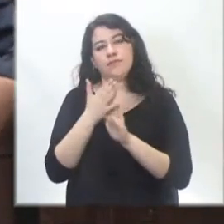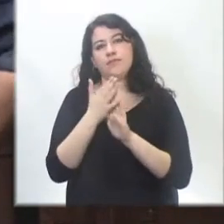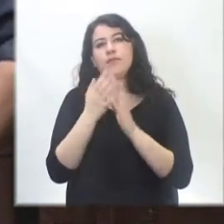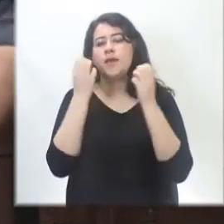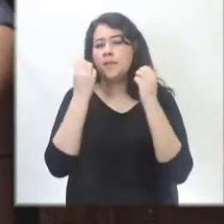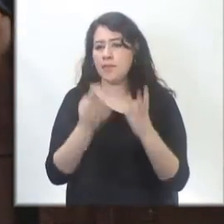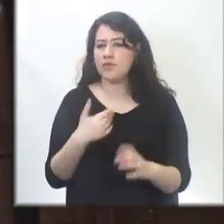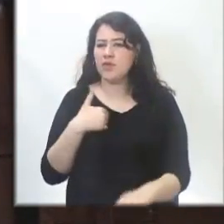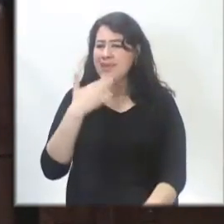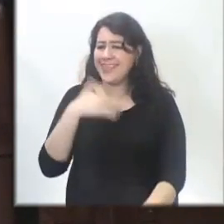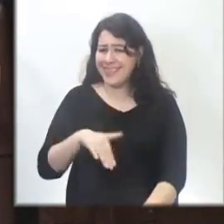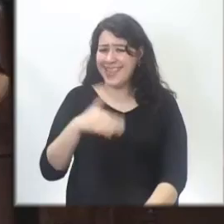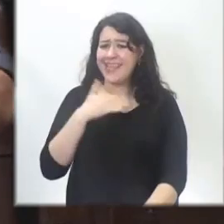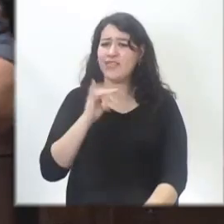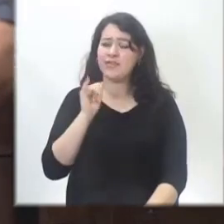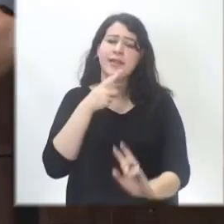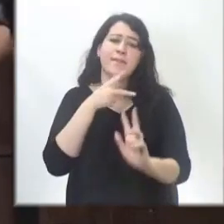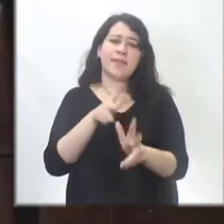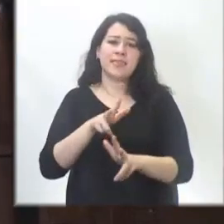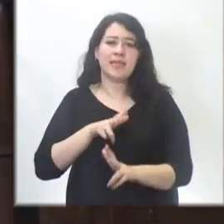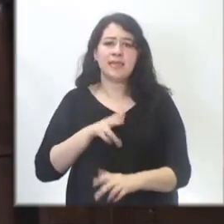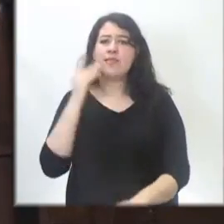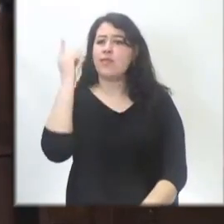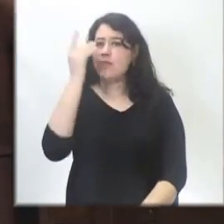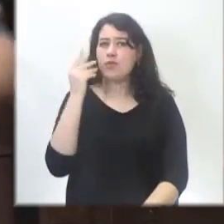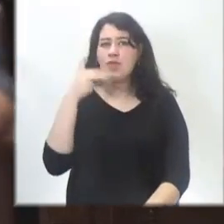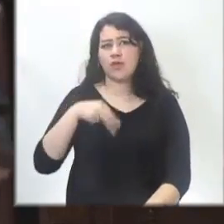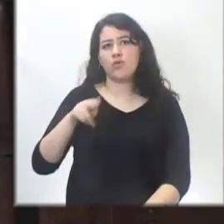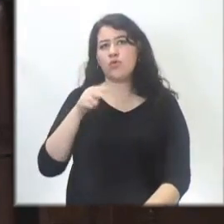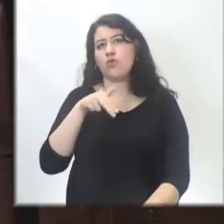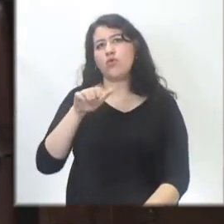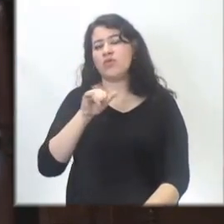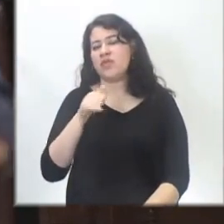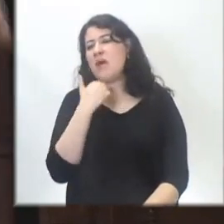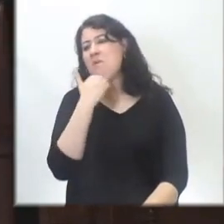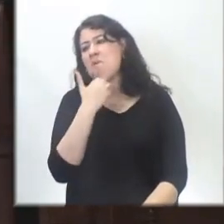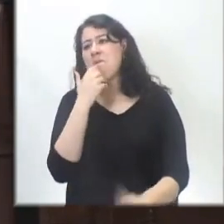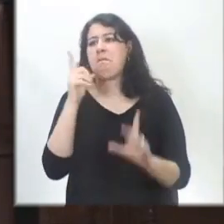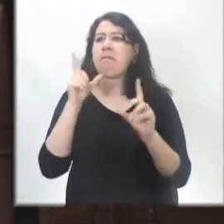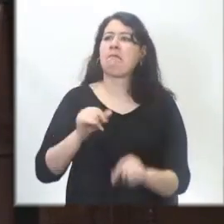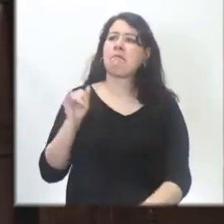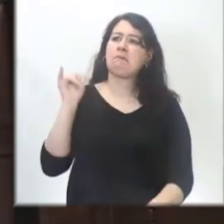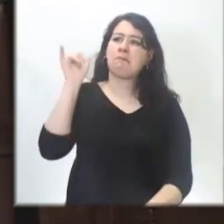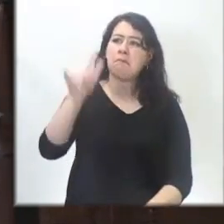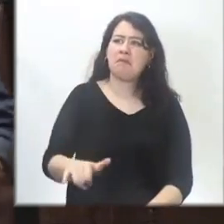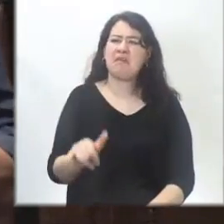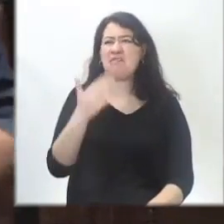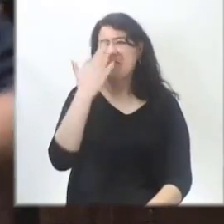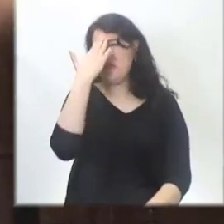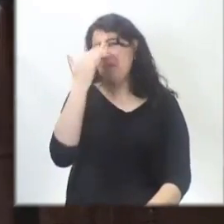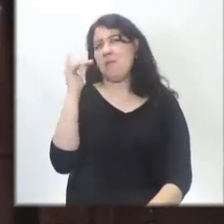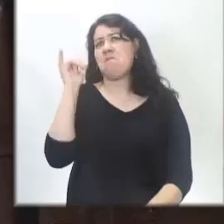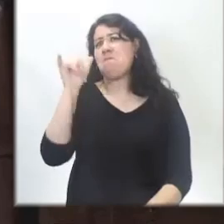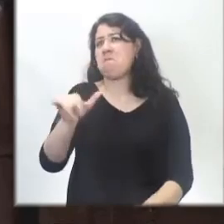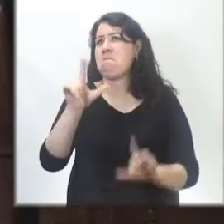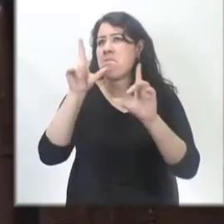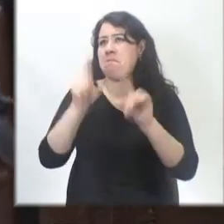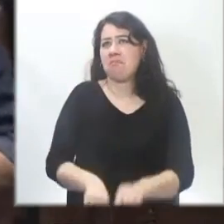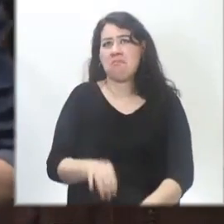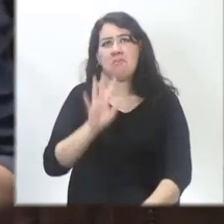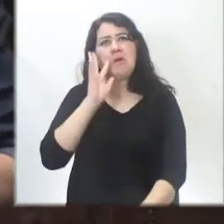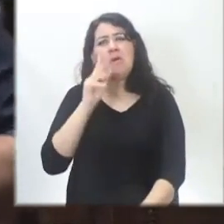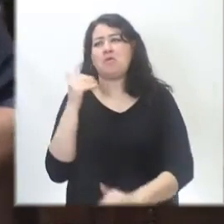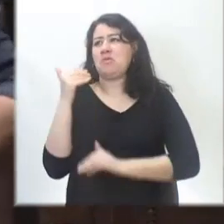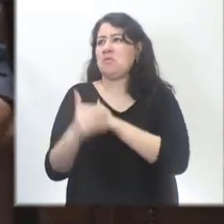Porque yo puedo entender que se diga que el diputado Núñez no sabe de aeronáutica, que el Frente Amplio no sabe de aviones, que desconocemos los procesos